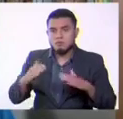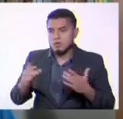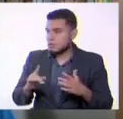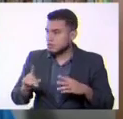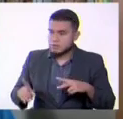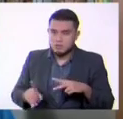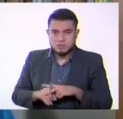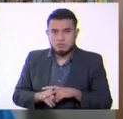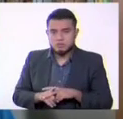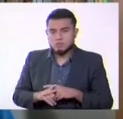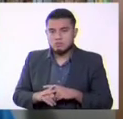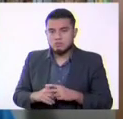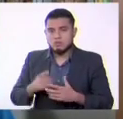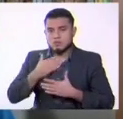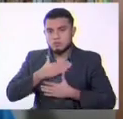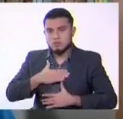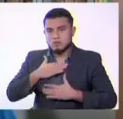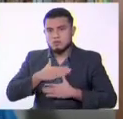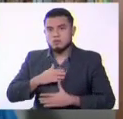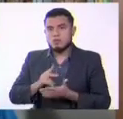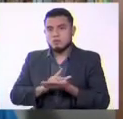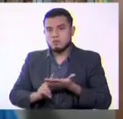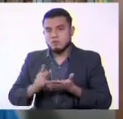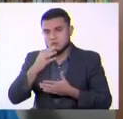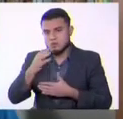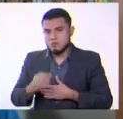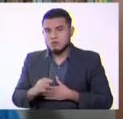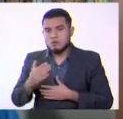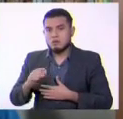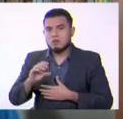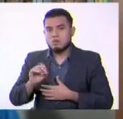una recreación pura y simple de la cultura original.